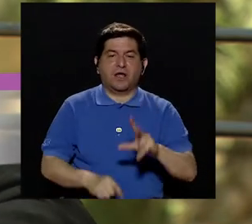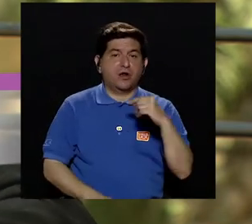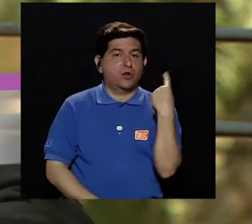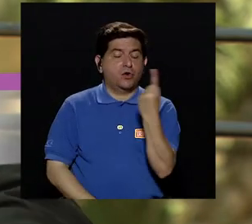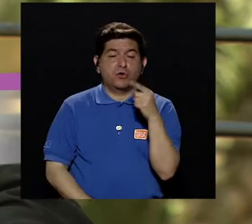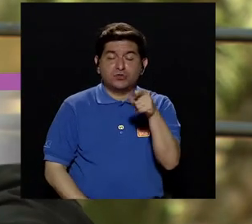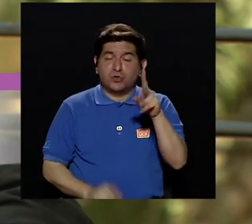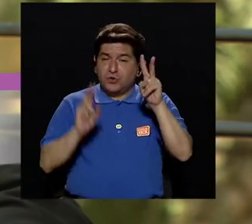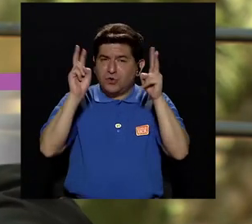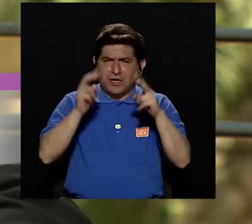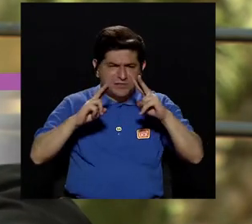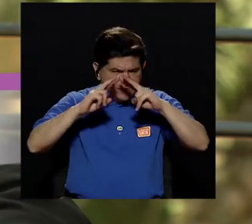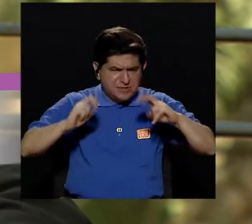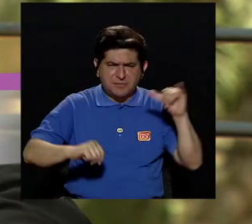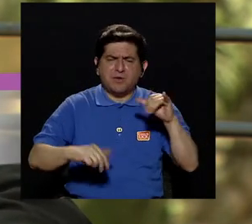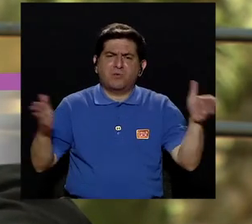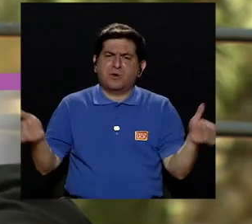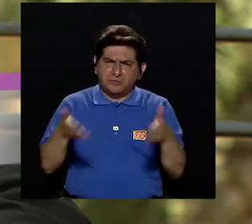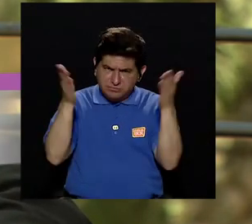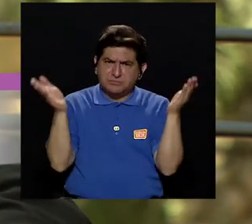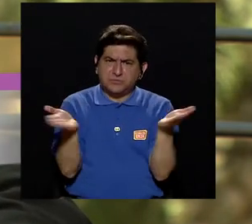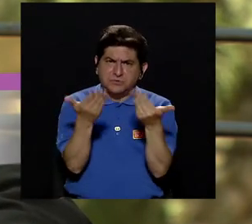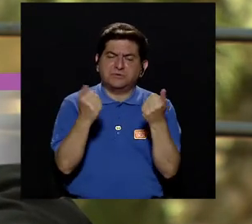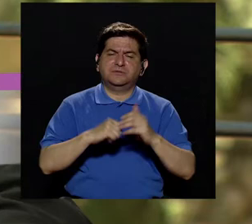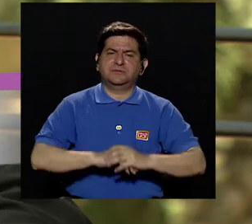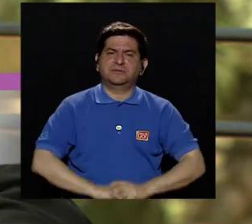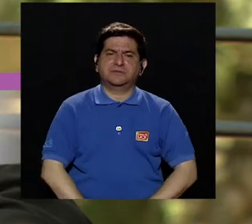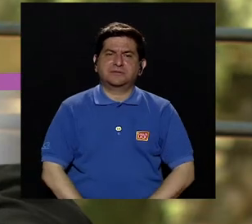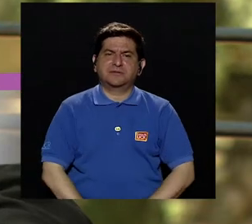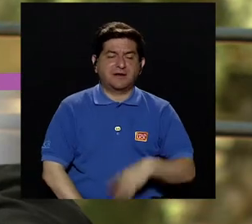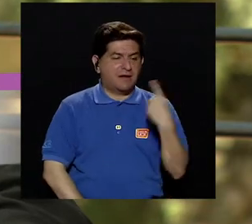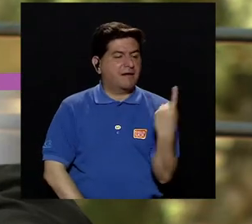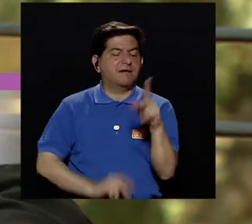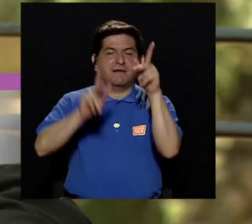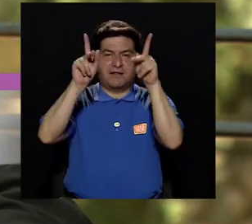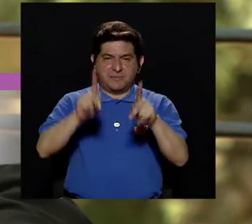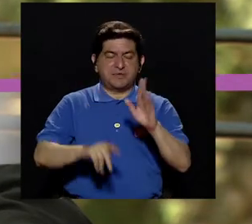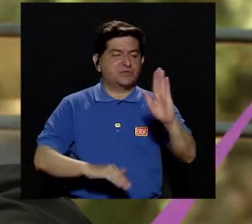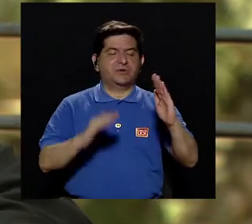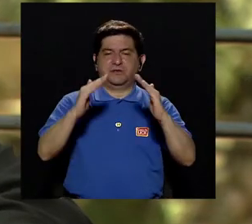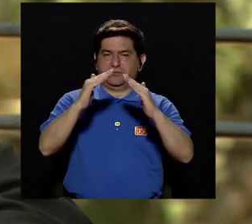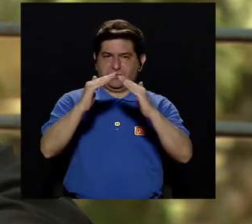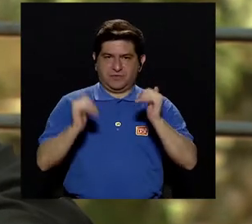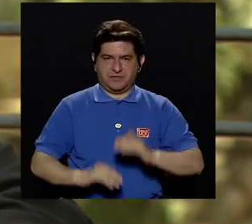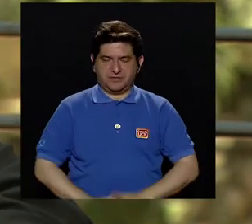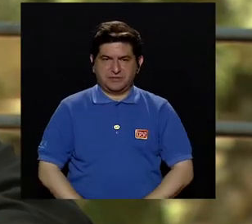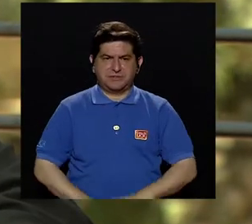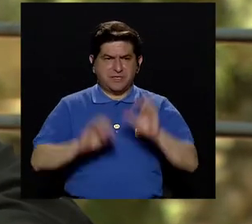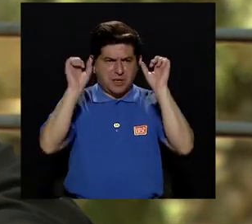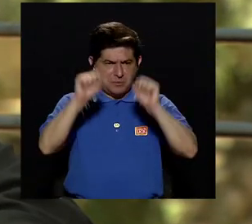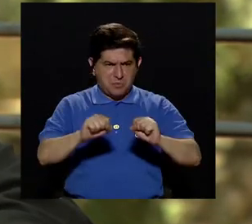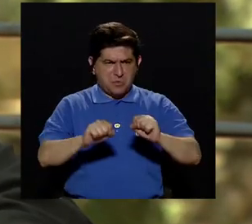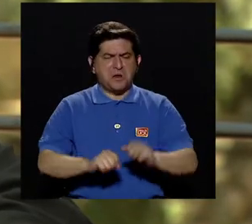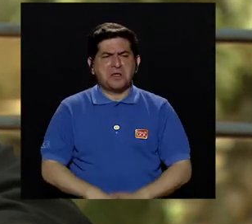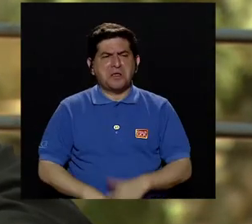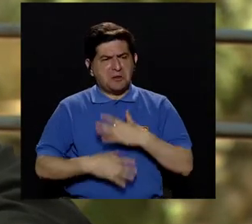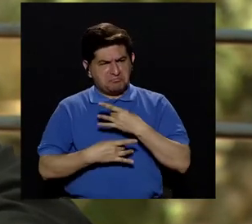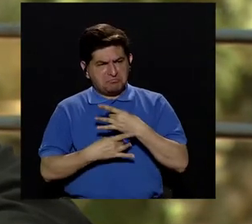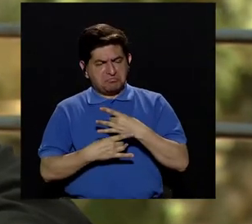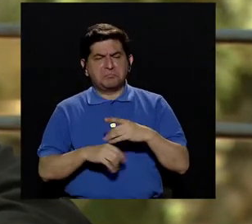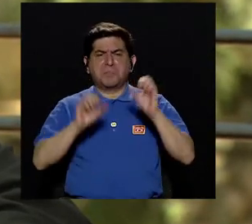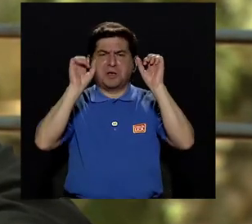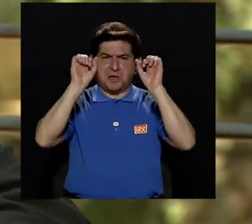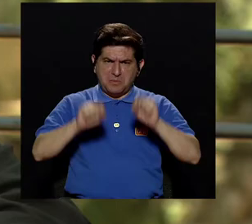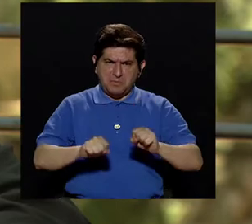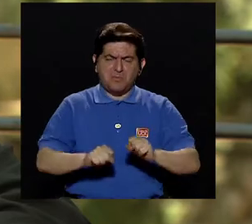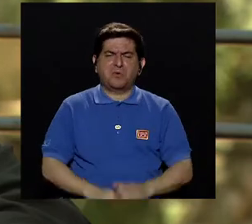no solo compartiéndoles el tema, sino también motivándolos para que cada uno de ustedes allá en sus hogares pueda animarse y ser una